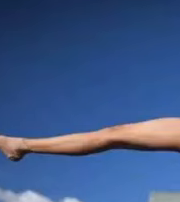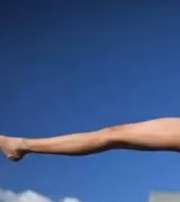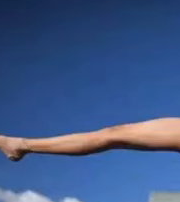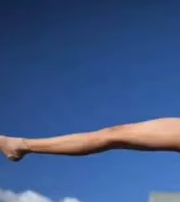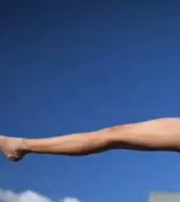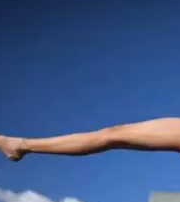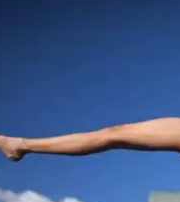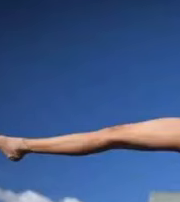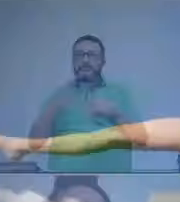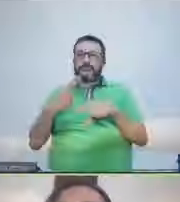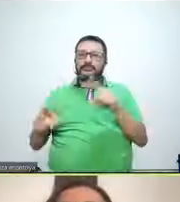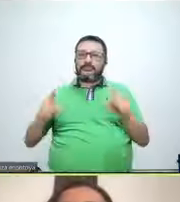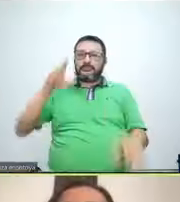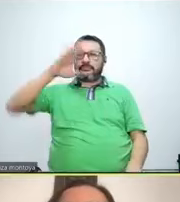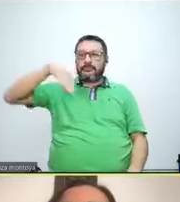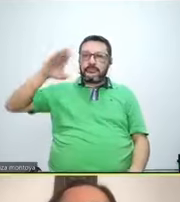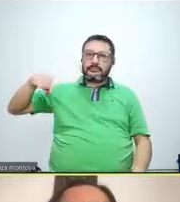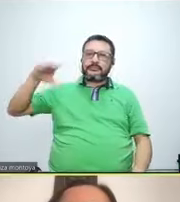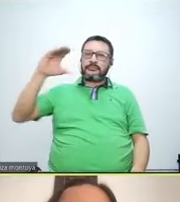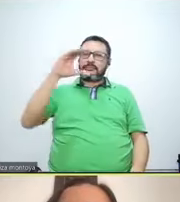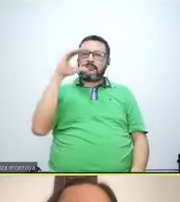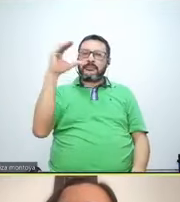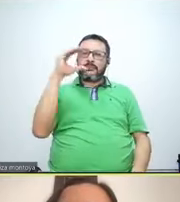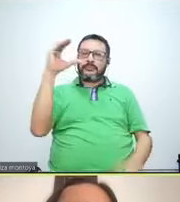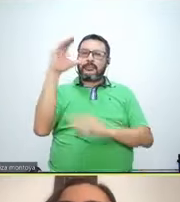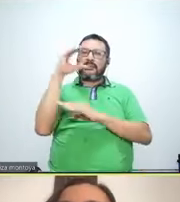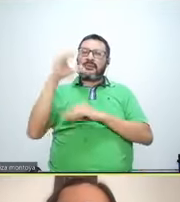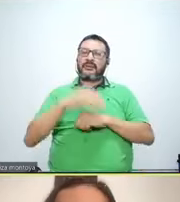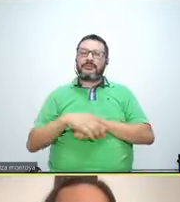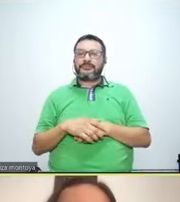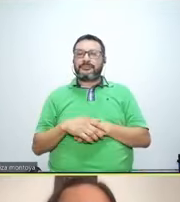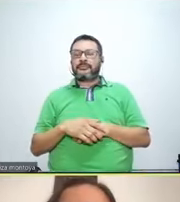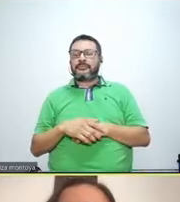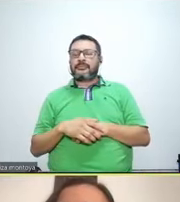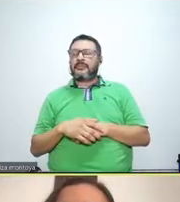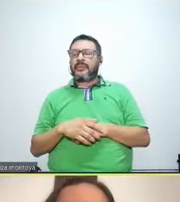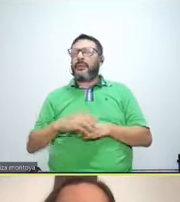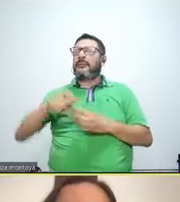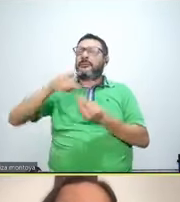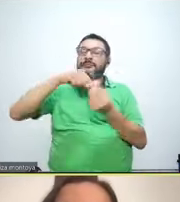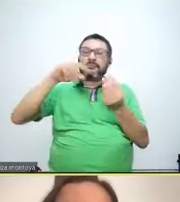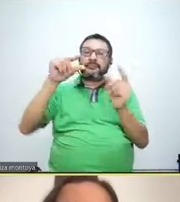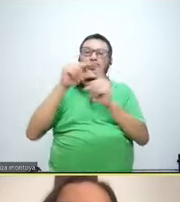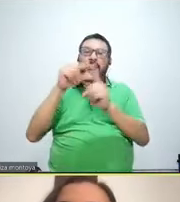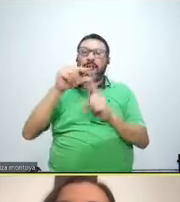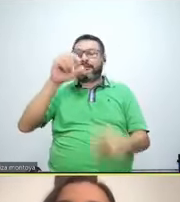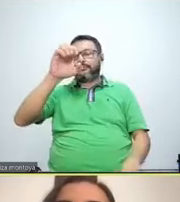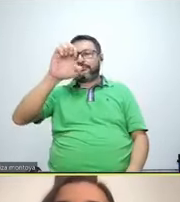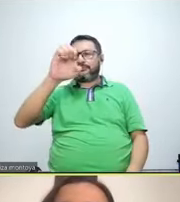hablando de Antioquia y de Colombia, a fortalecer esa parte de equipo, de